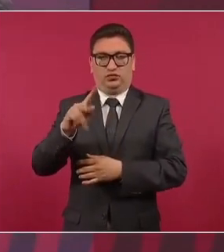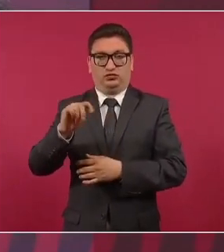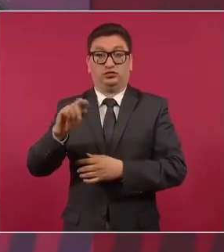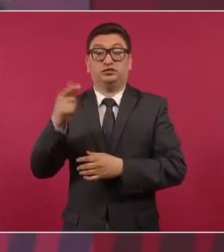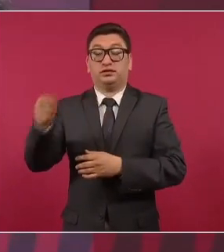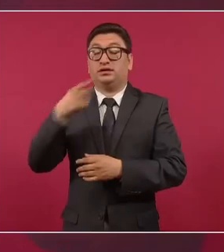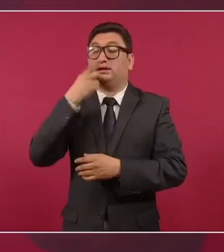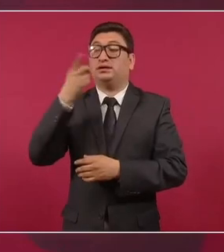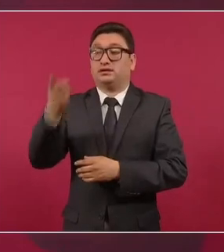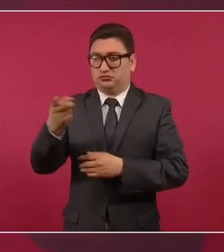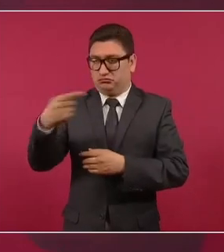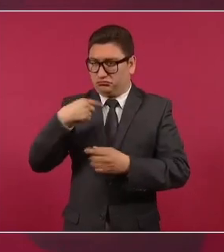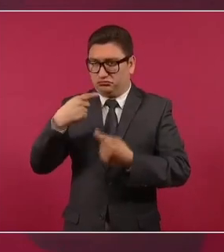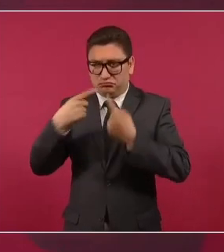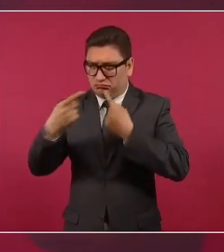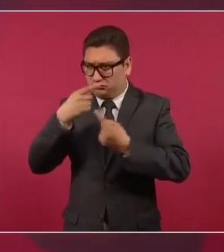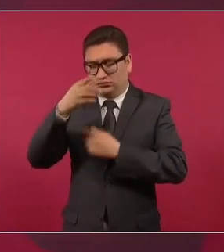eso llegamos a acuerdo,